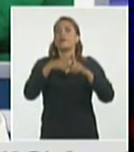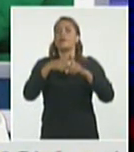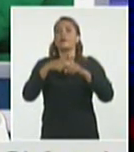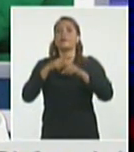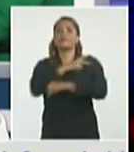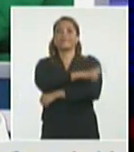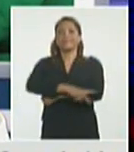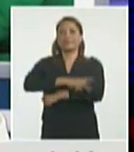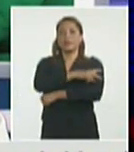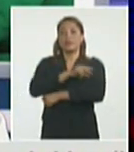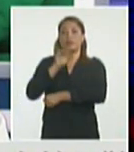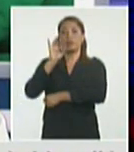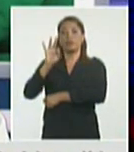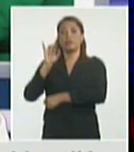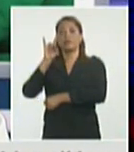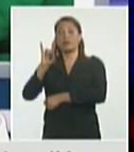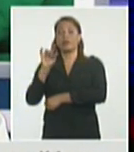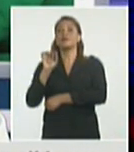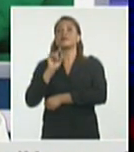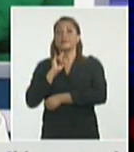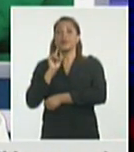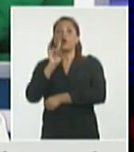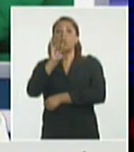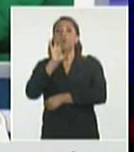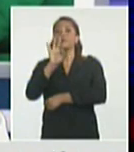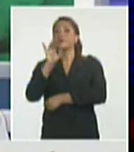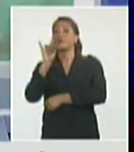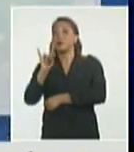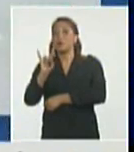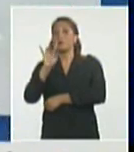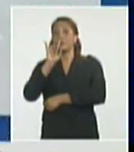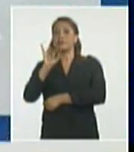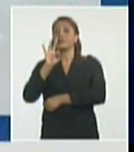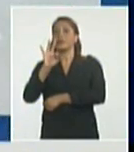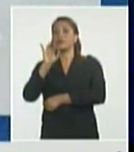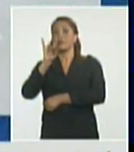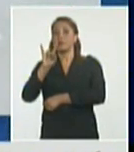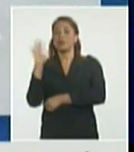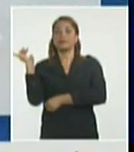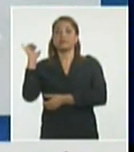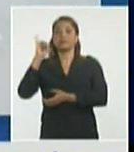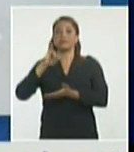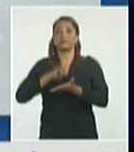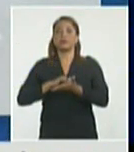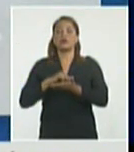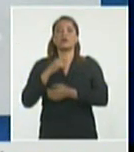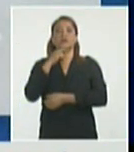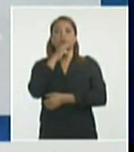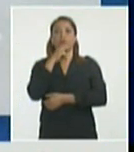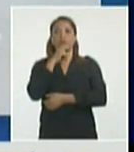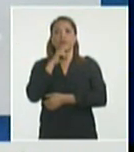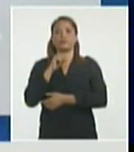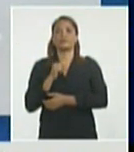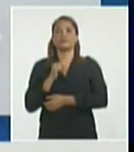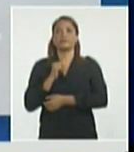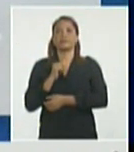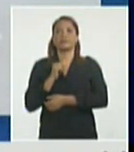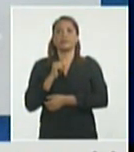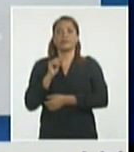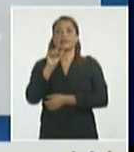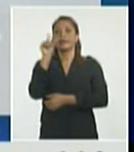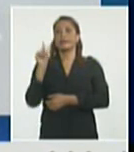los 89, 84 procedentes de Rusia, 2 de Italia y de España, Estados Unidos y